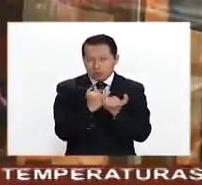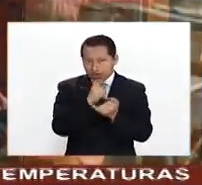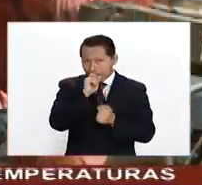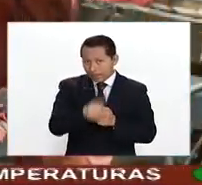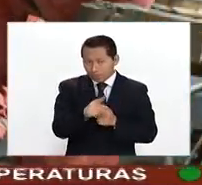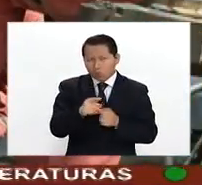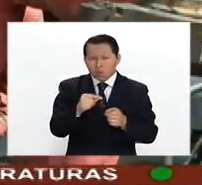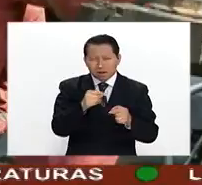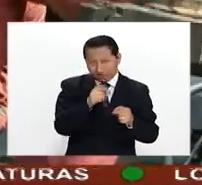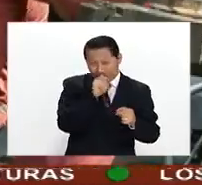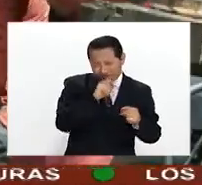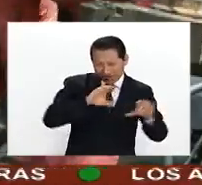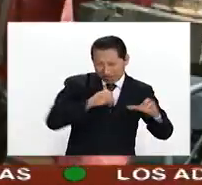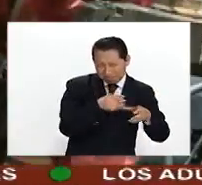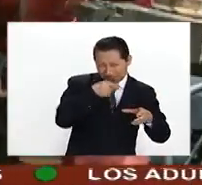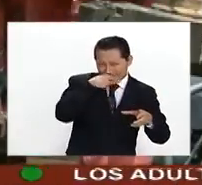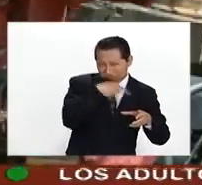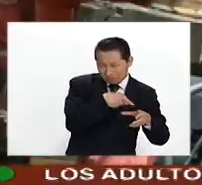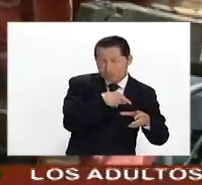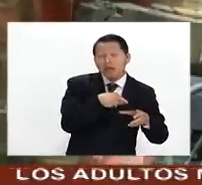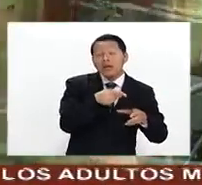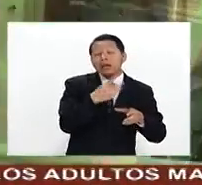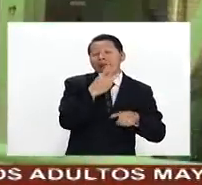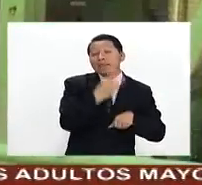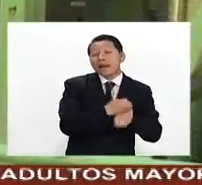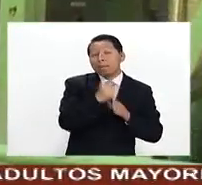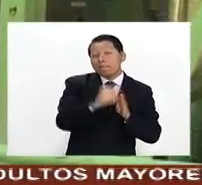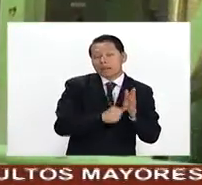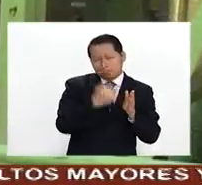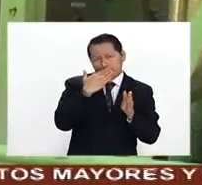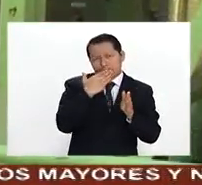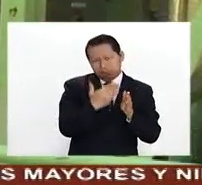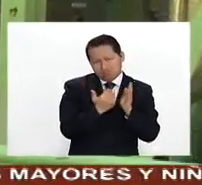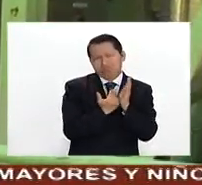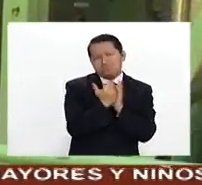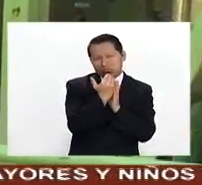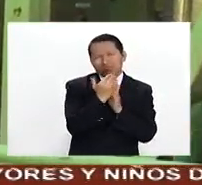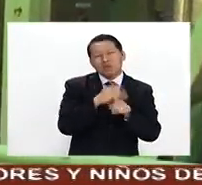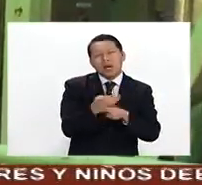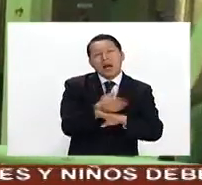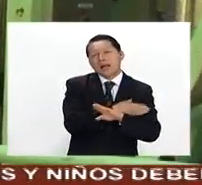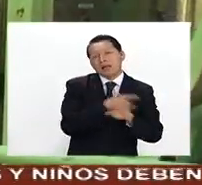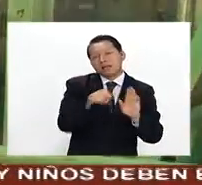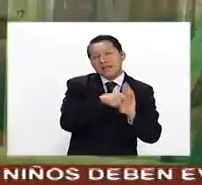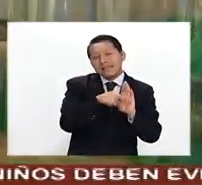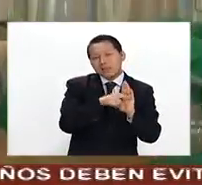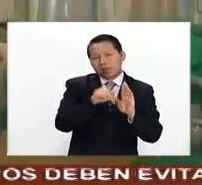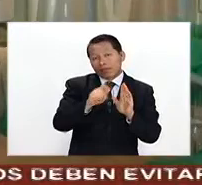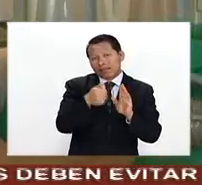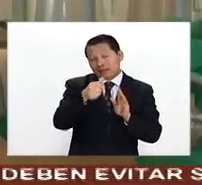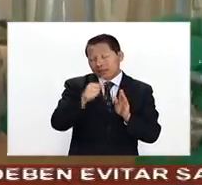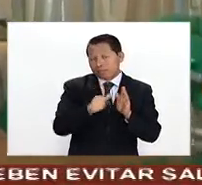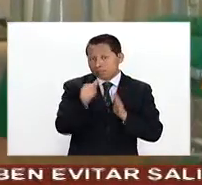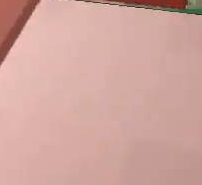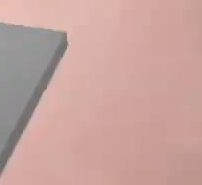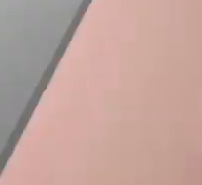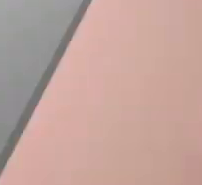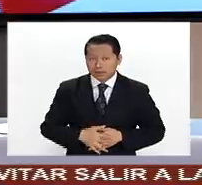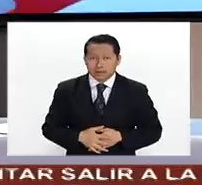últimas registraron su tercer mes consecutivo al alza, luego de permanecer con índices negativos 26 meses.